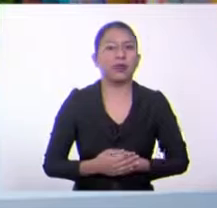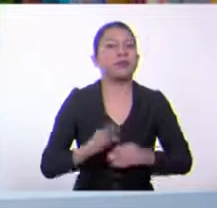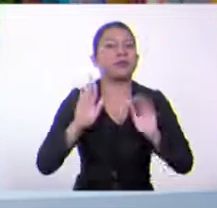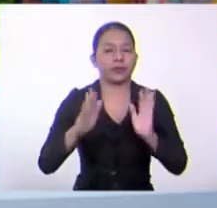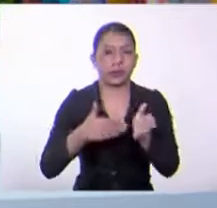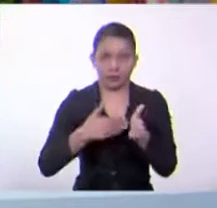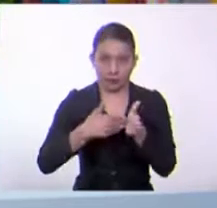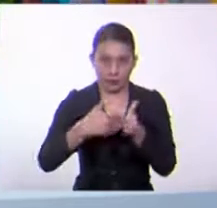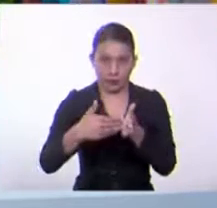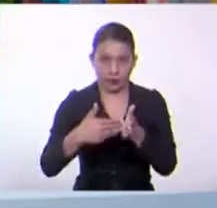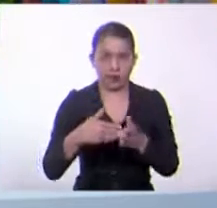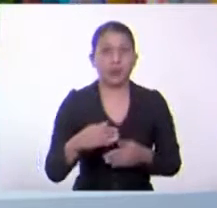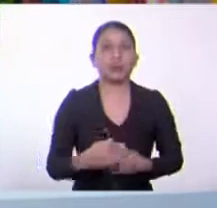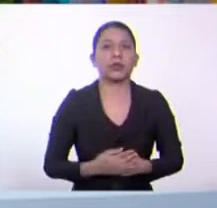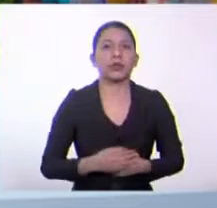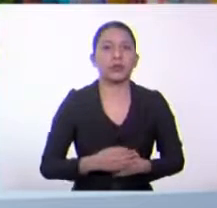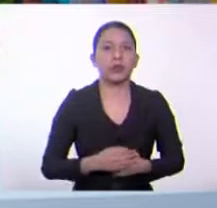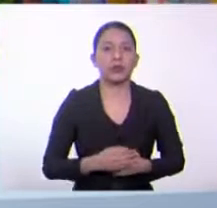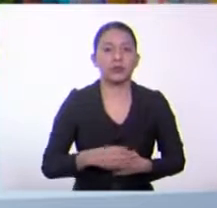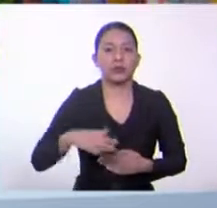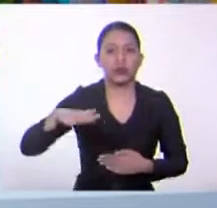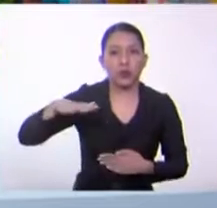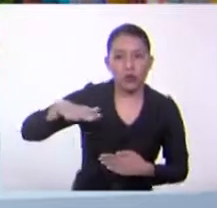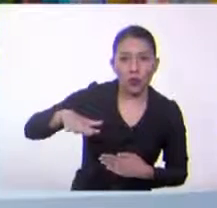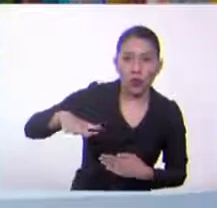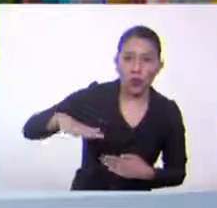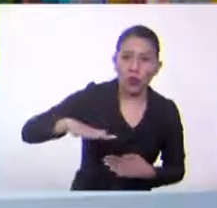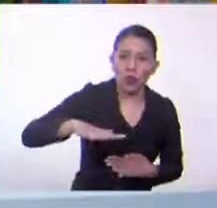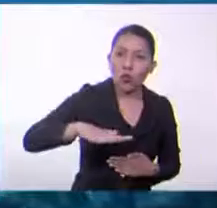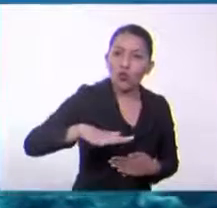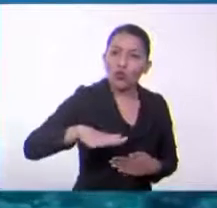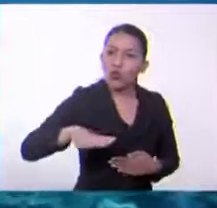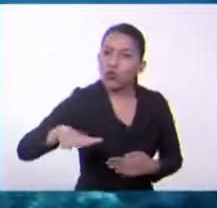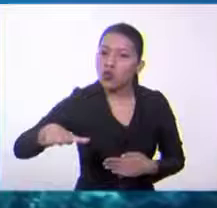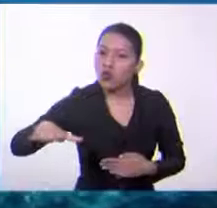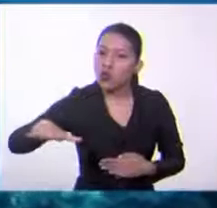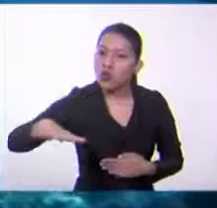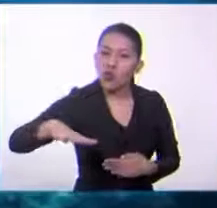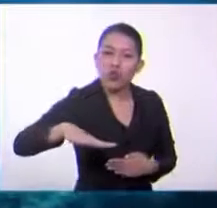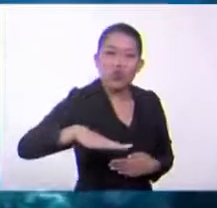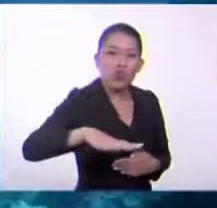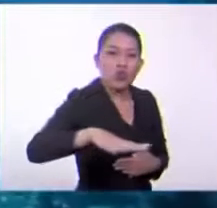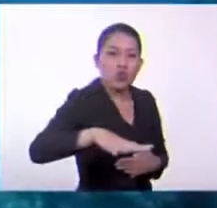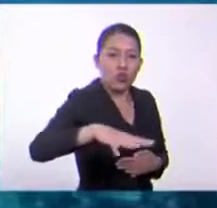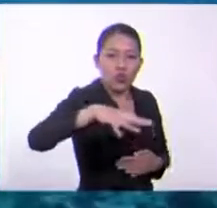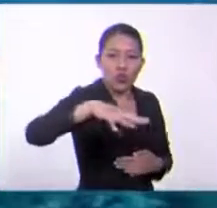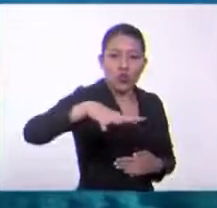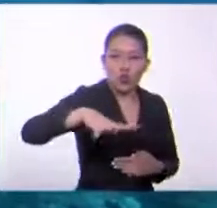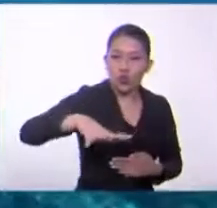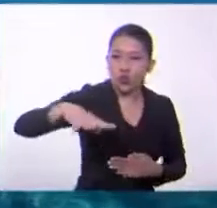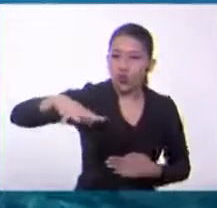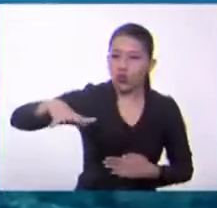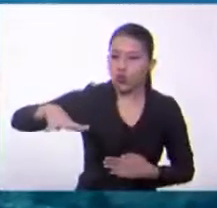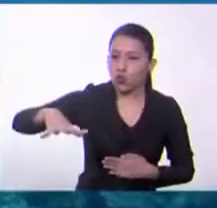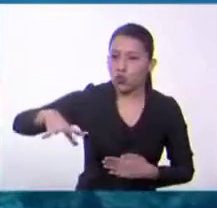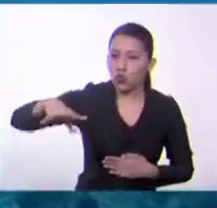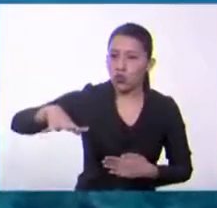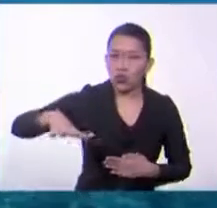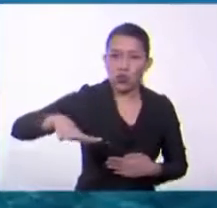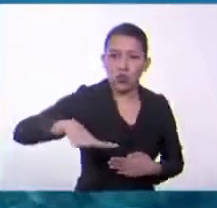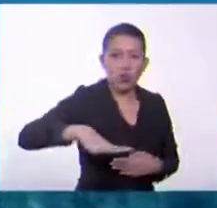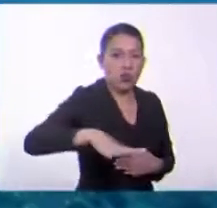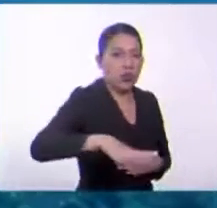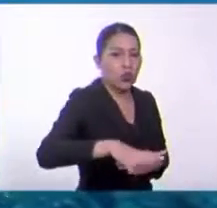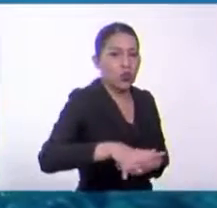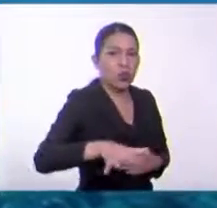Comencemos con la mantarraya. No es manta a raya, aunque si lo vemos bien,